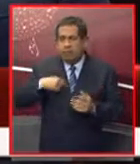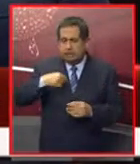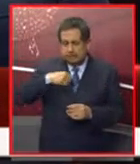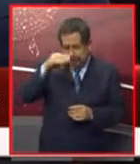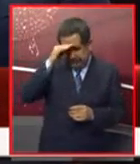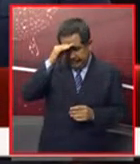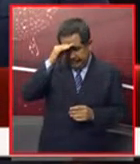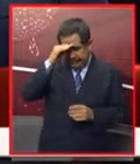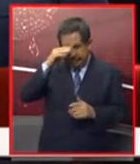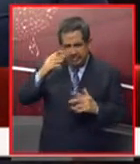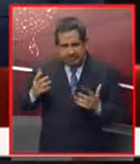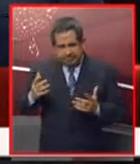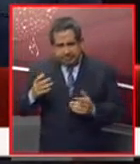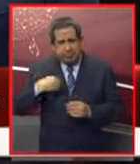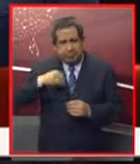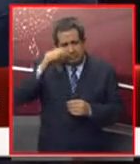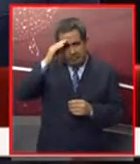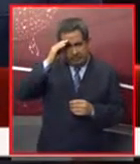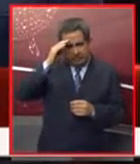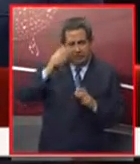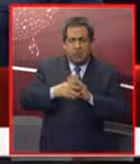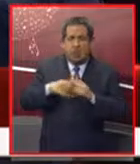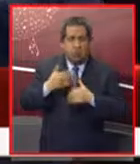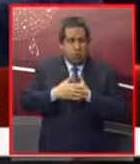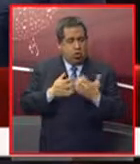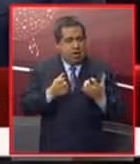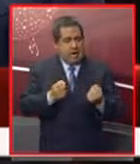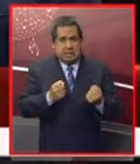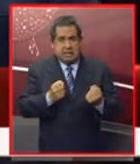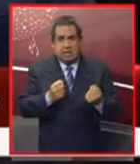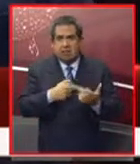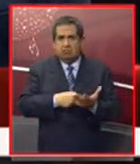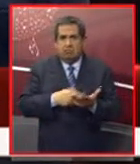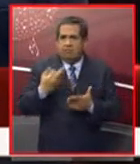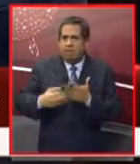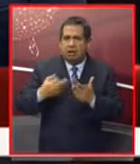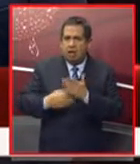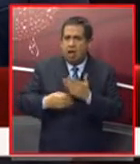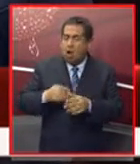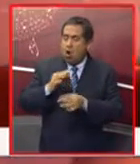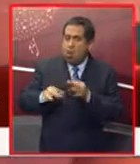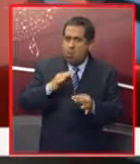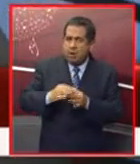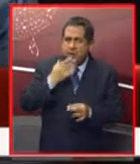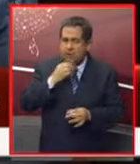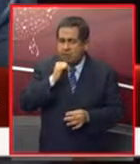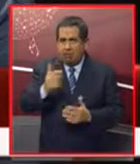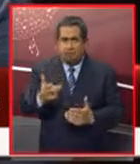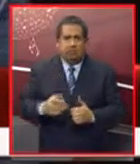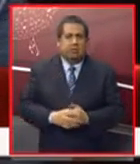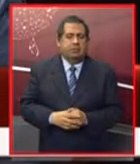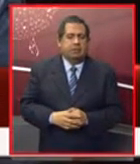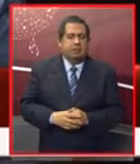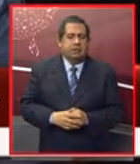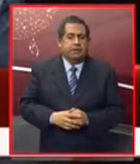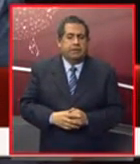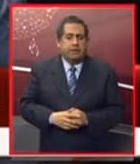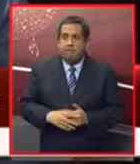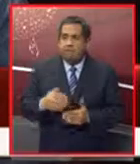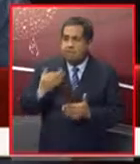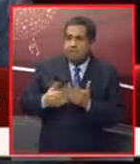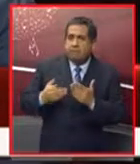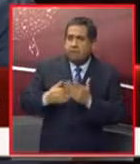consideración, en el caso de la producción de leche, no se está cumpliendo cabalmente. Existe un